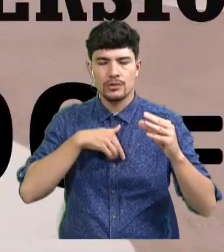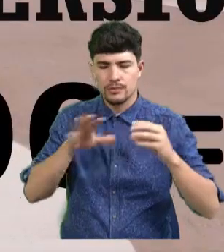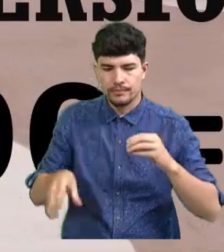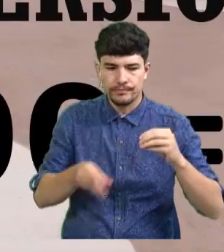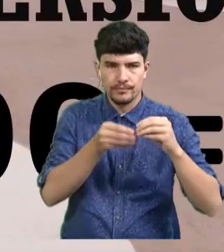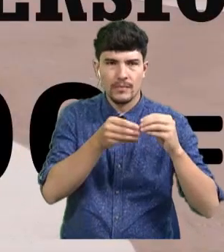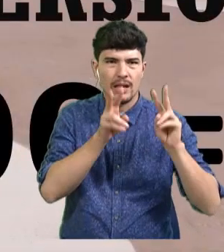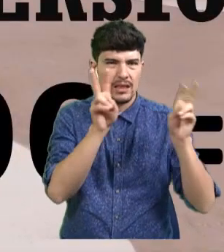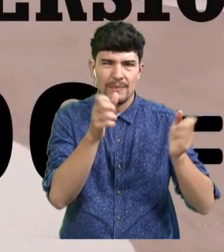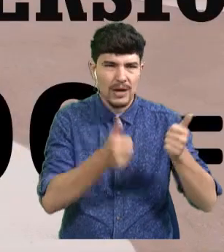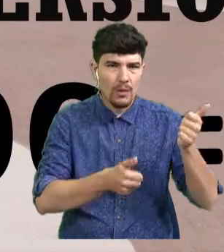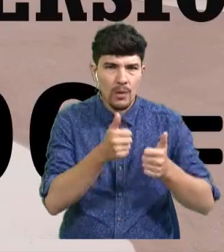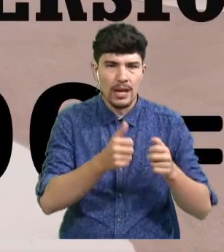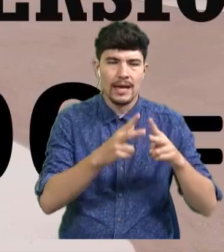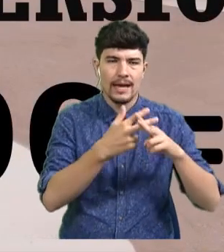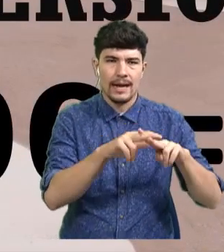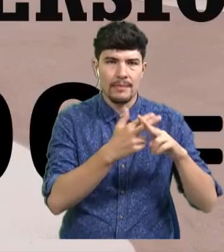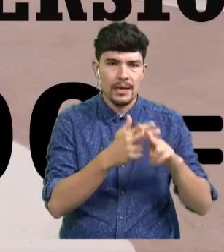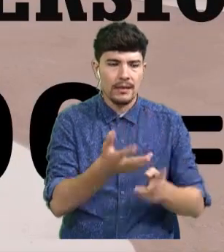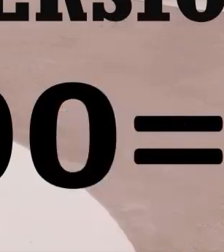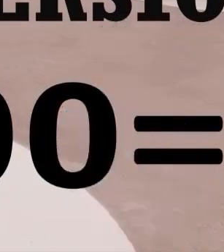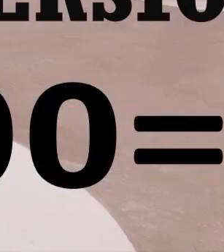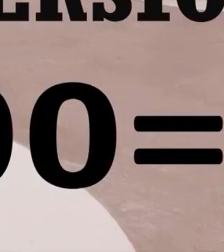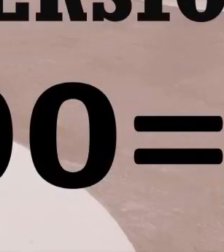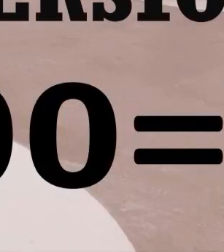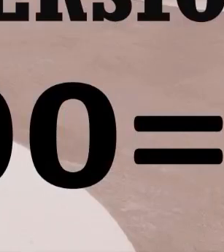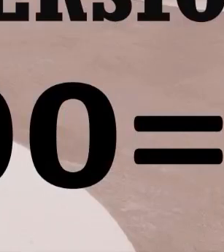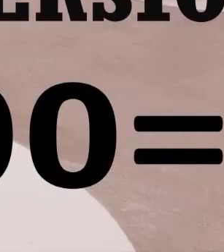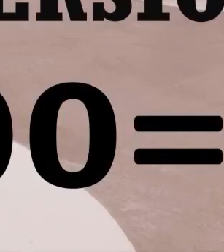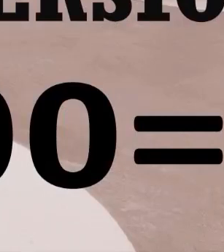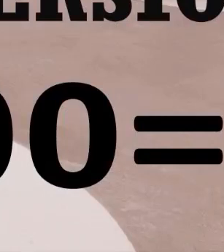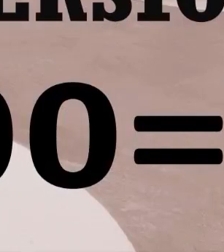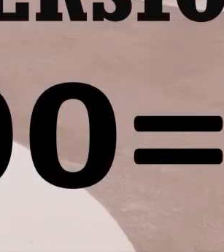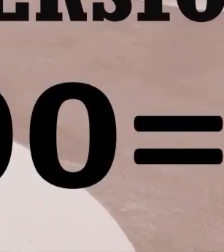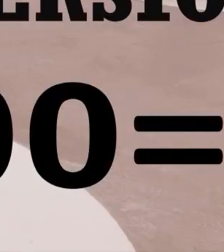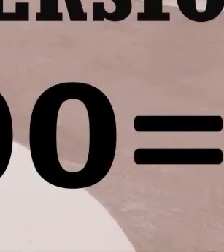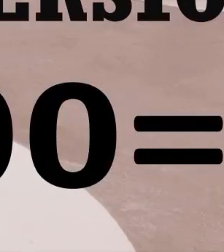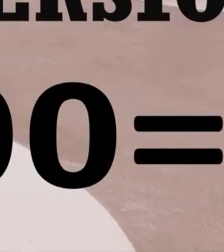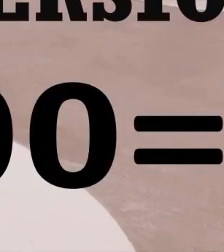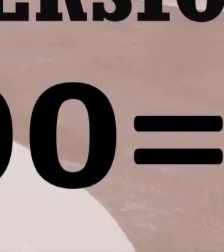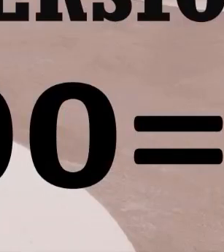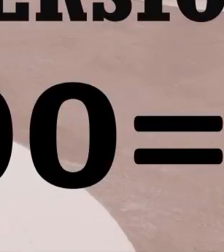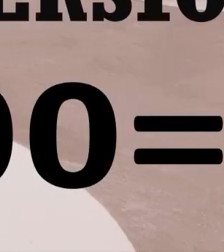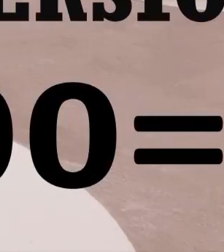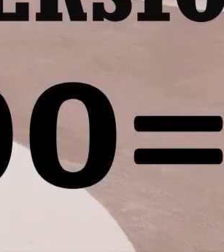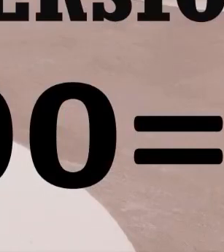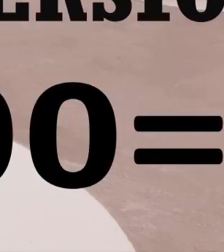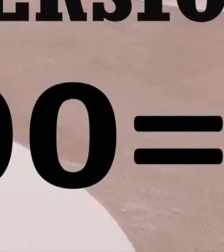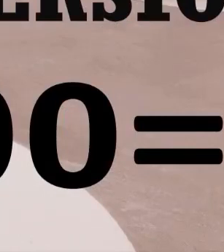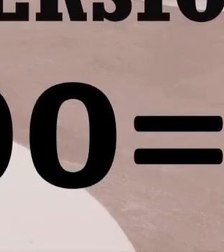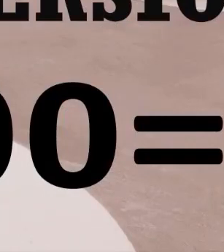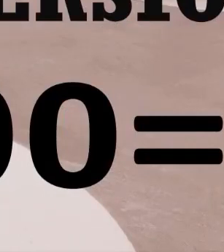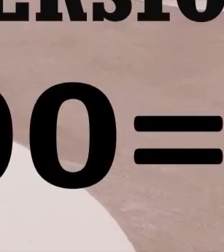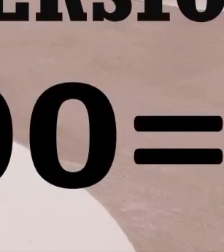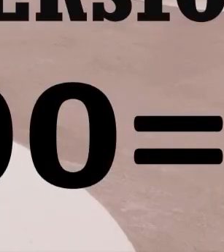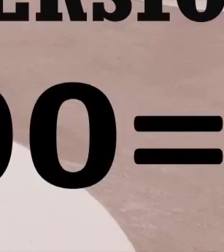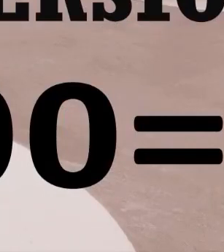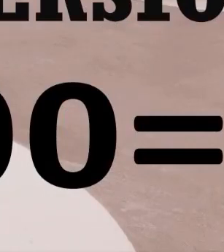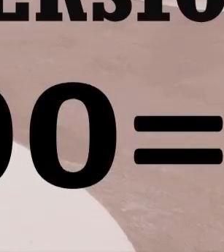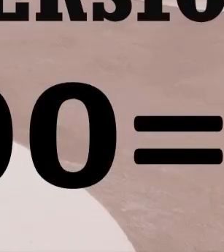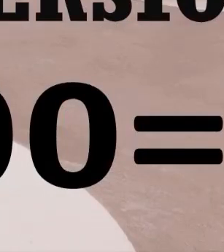todo lo que tiene que ver con el equipamiento comunal. Ahí, en la sola Comuna 1, vamos a tener inversiones cercanas